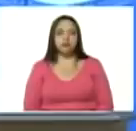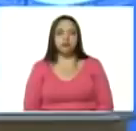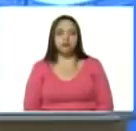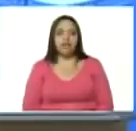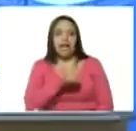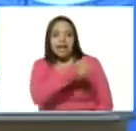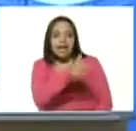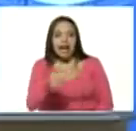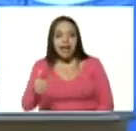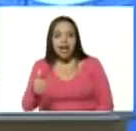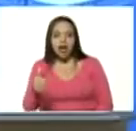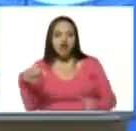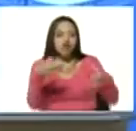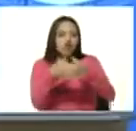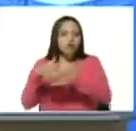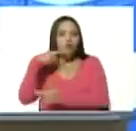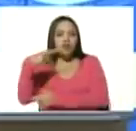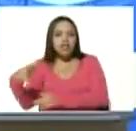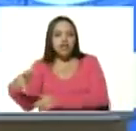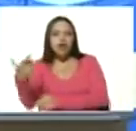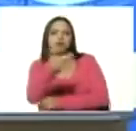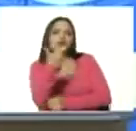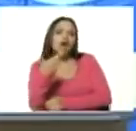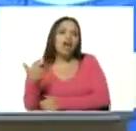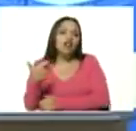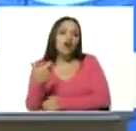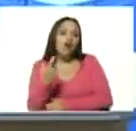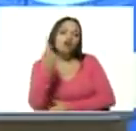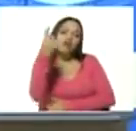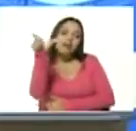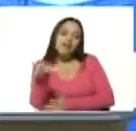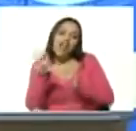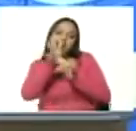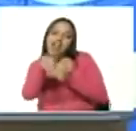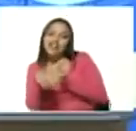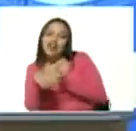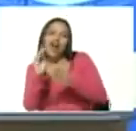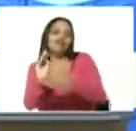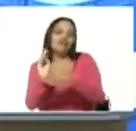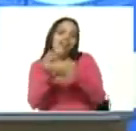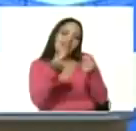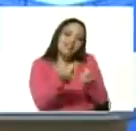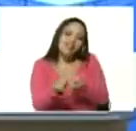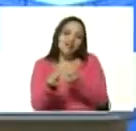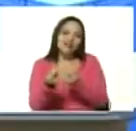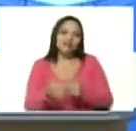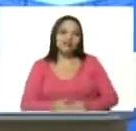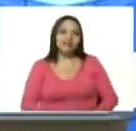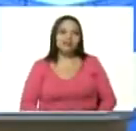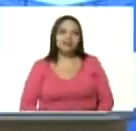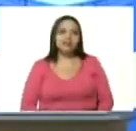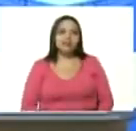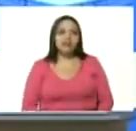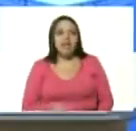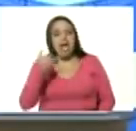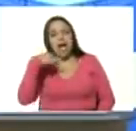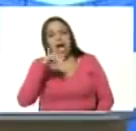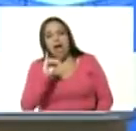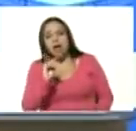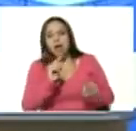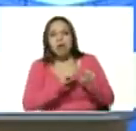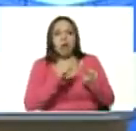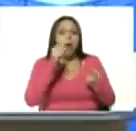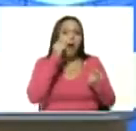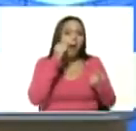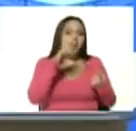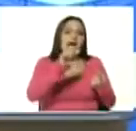un ladrón a cuidar la plata. Y tenía yo por aquí la lámina donde estaba un tal señor Alejandro Platz.